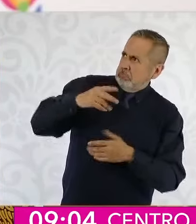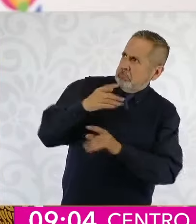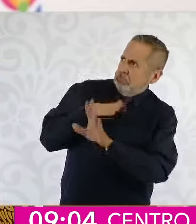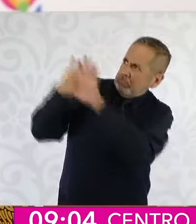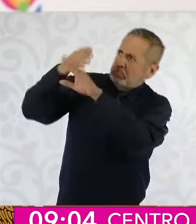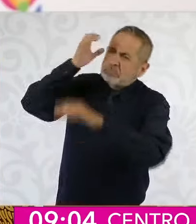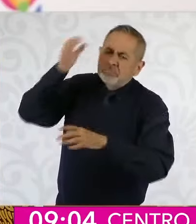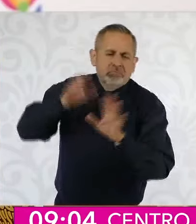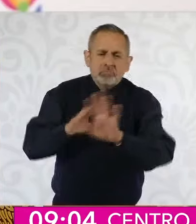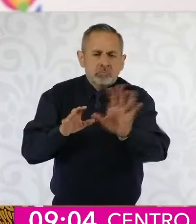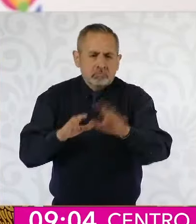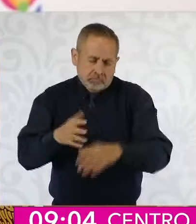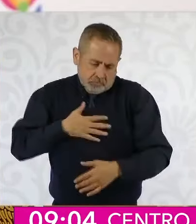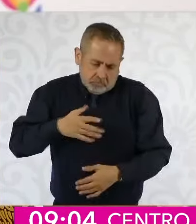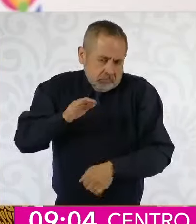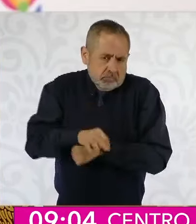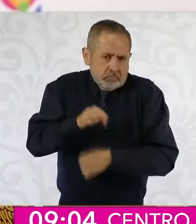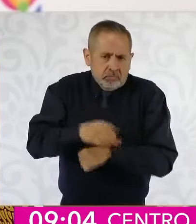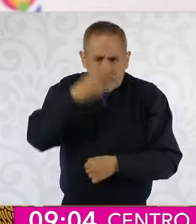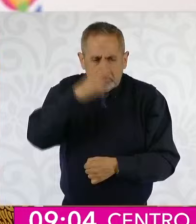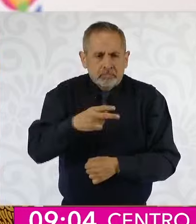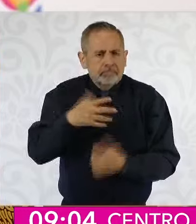otra. Evidentemente,